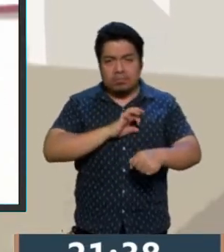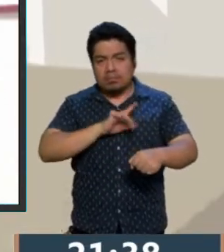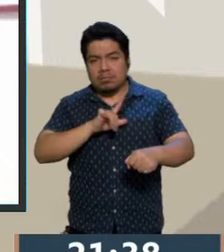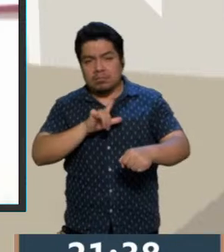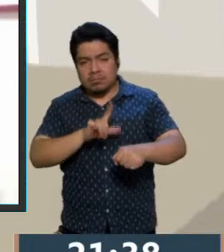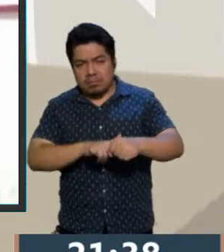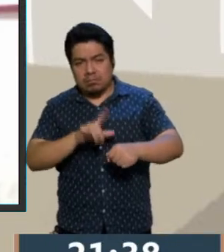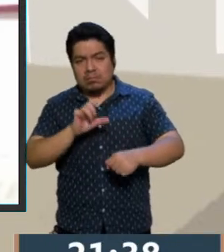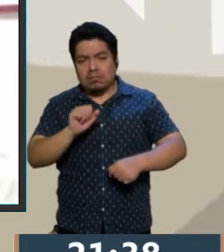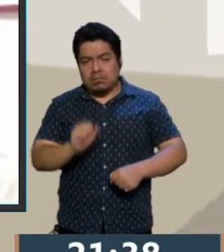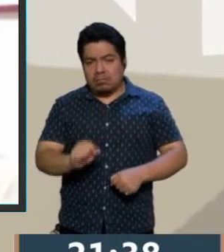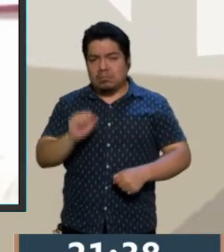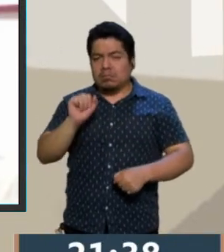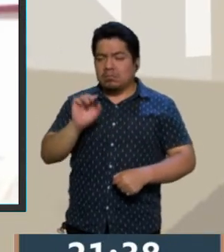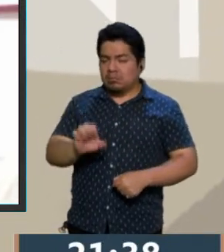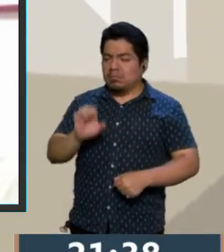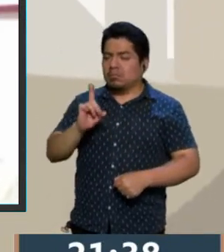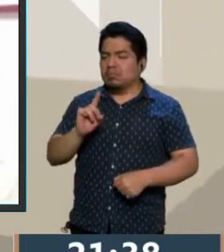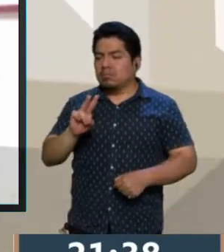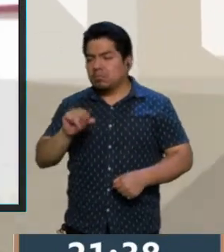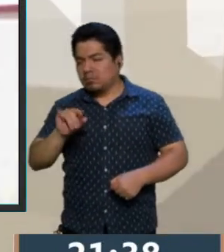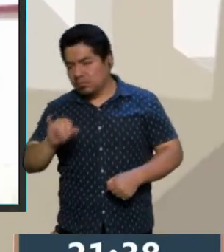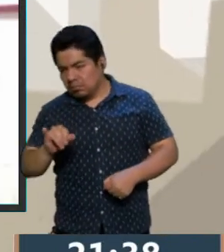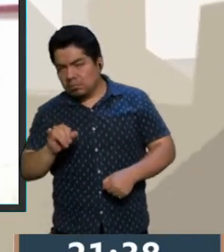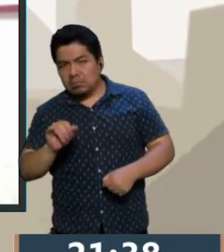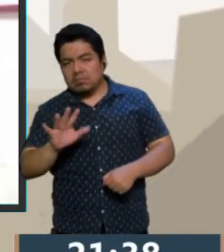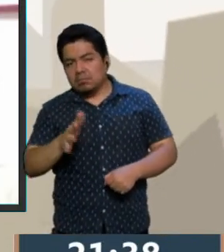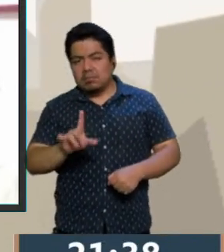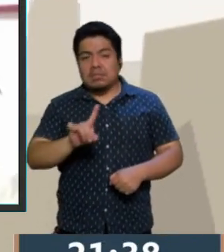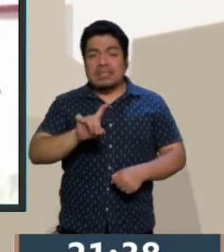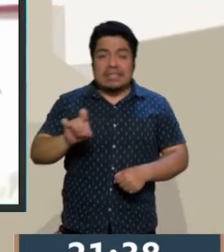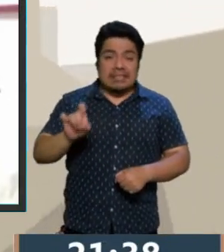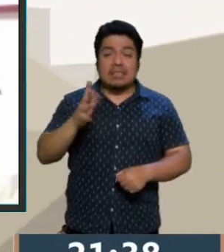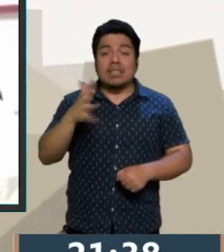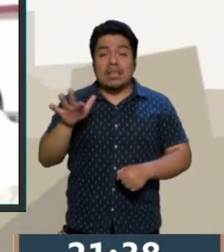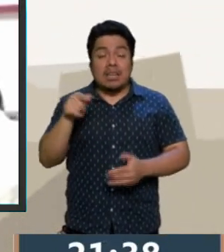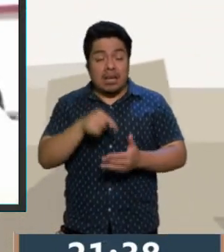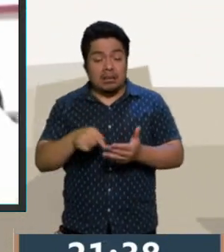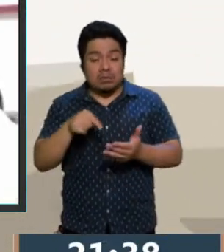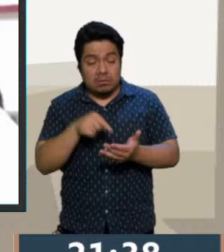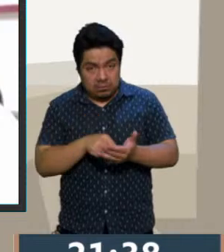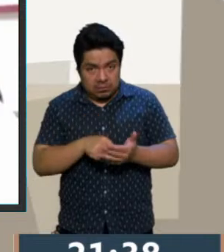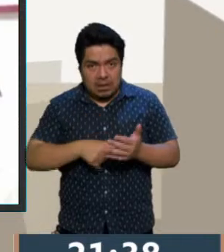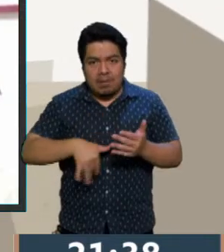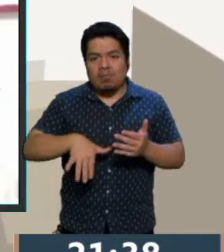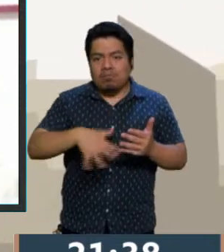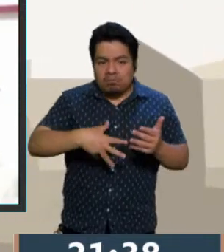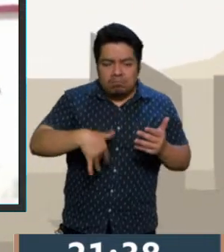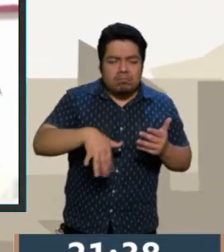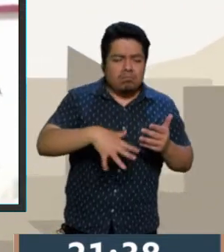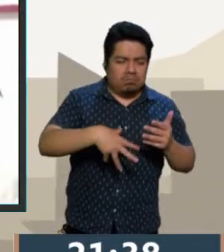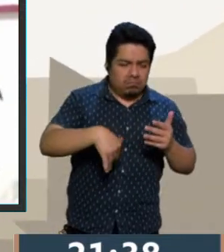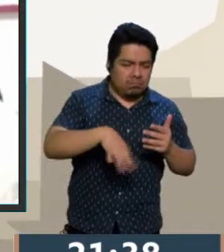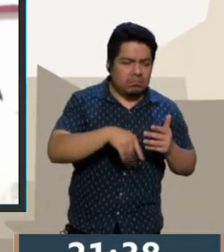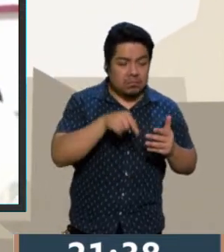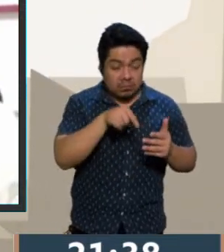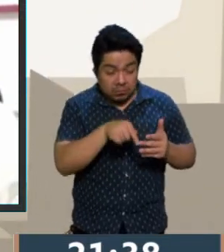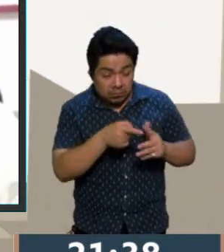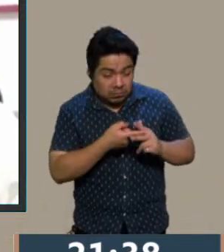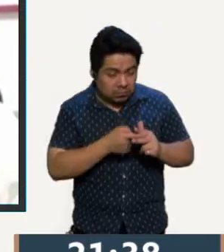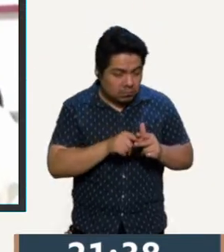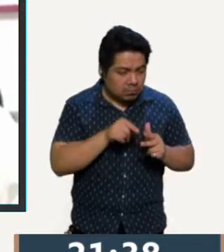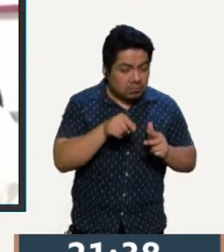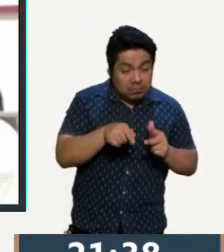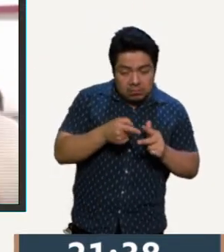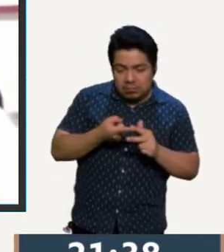Desarrollo Urbano en alrededor de 110 predios, buscando si podía estar en alguno de ellos